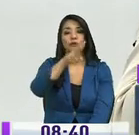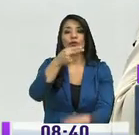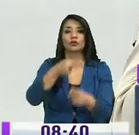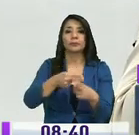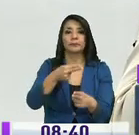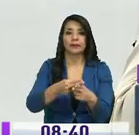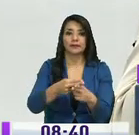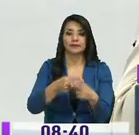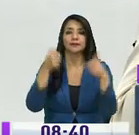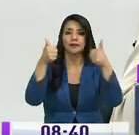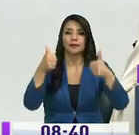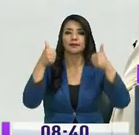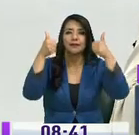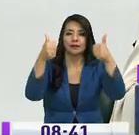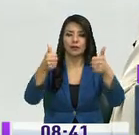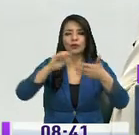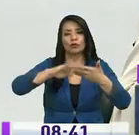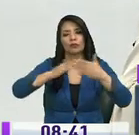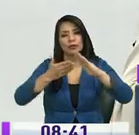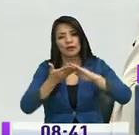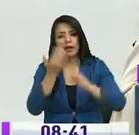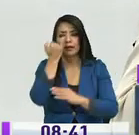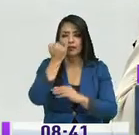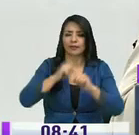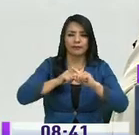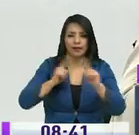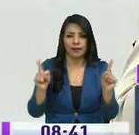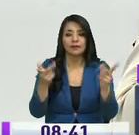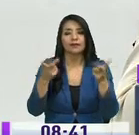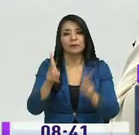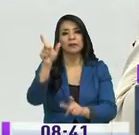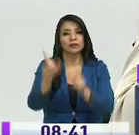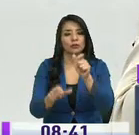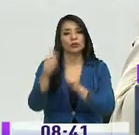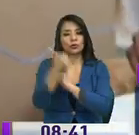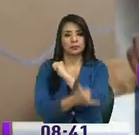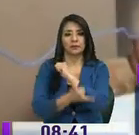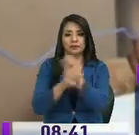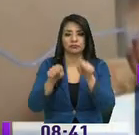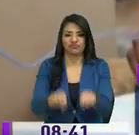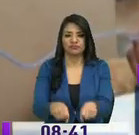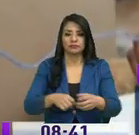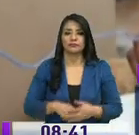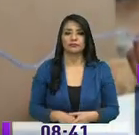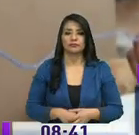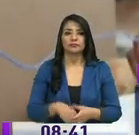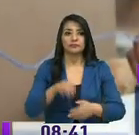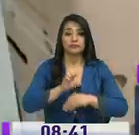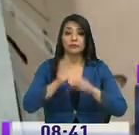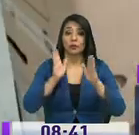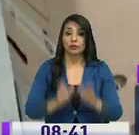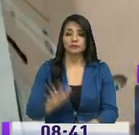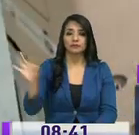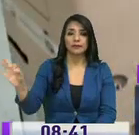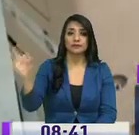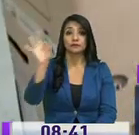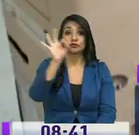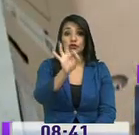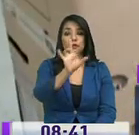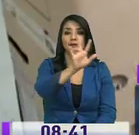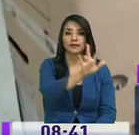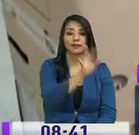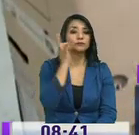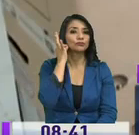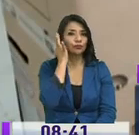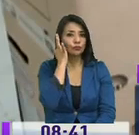nombres de los candidatos de pueblos y nacionalidades y residentes en el exterior. Los ecuatorianos deberán escoger en las urnas 3